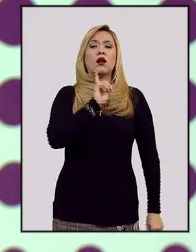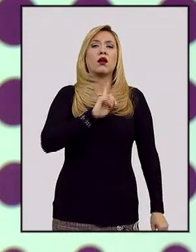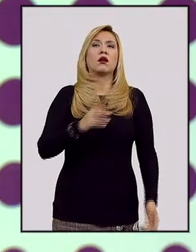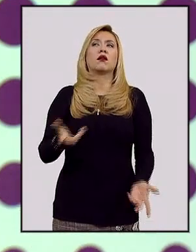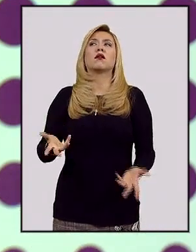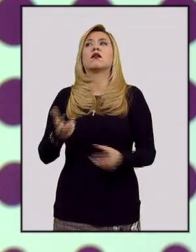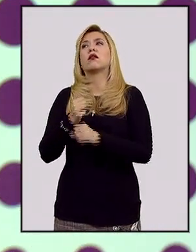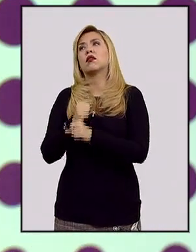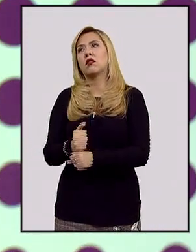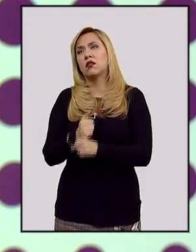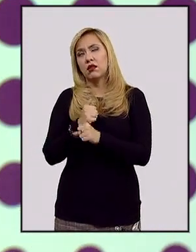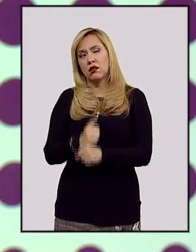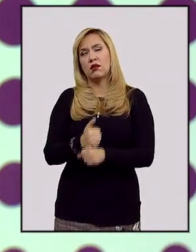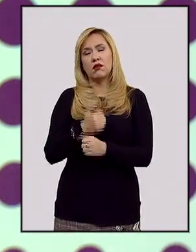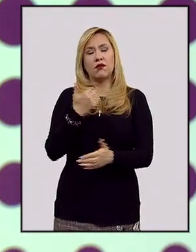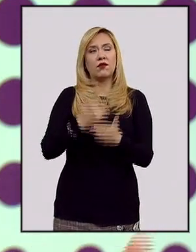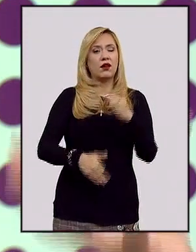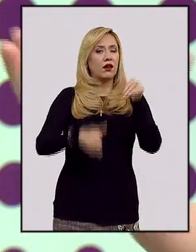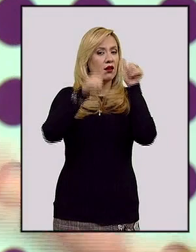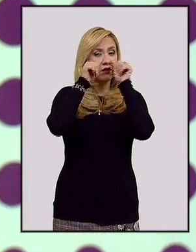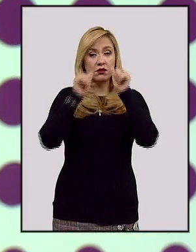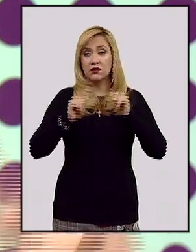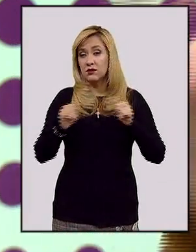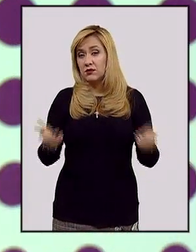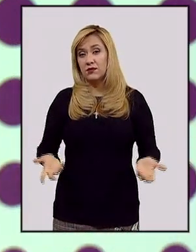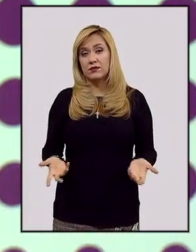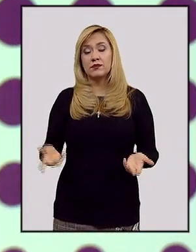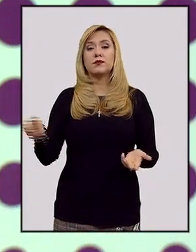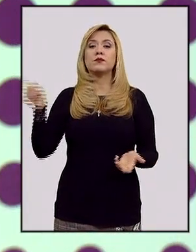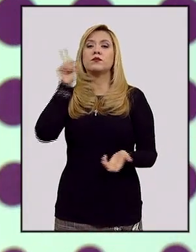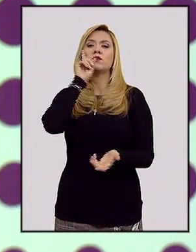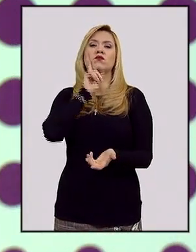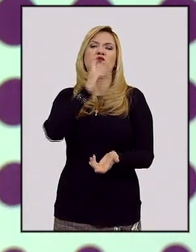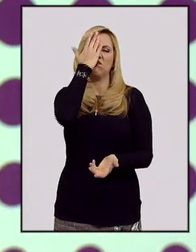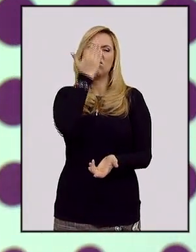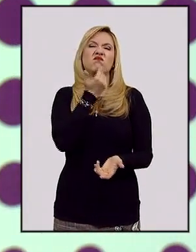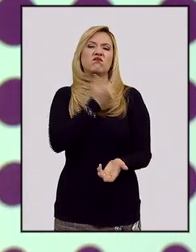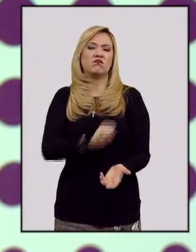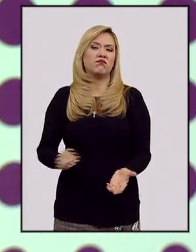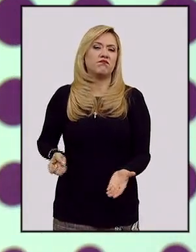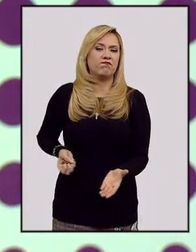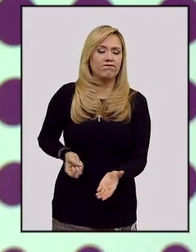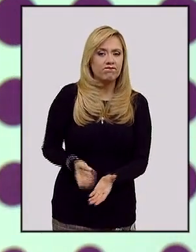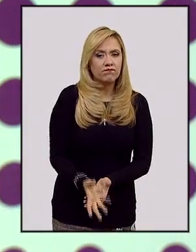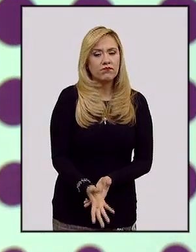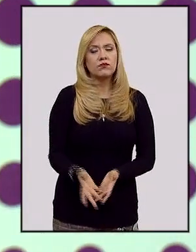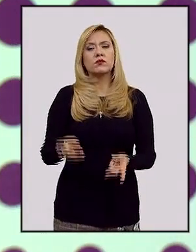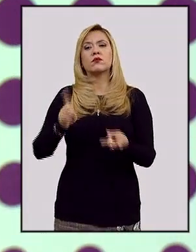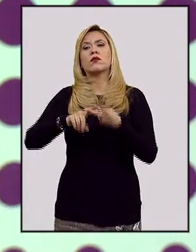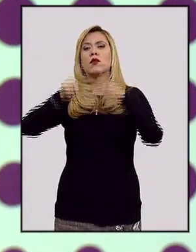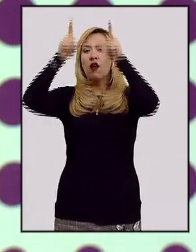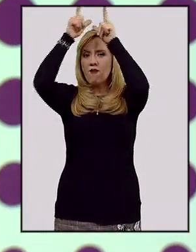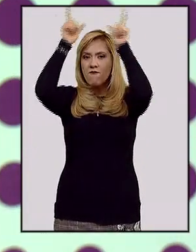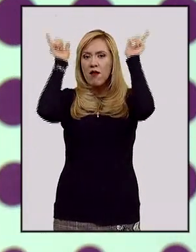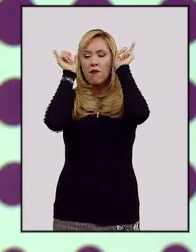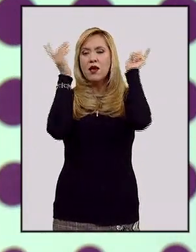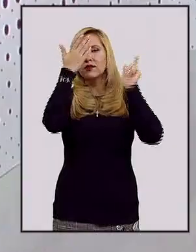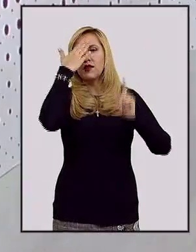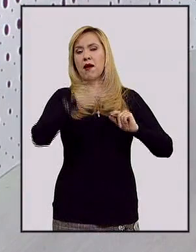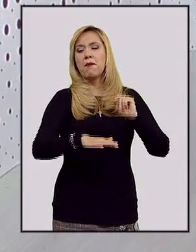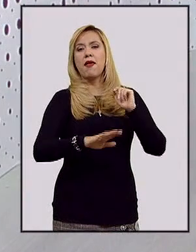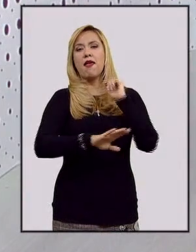que necesitan de esta atención. Entonces justo las parteras, profesionales como enfermeras obstétricas, si